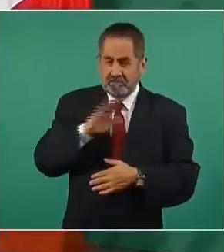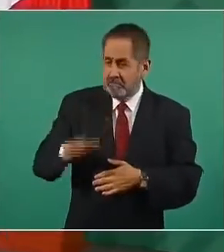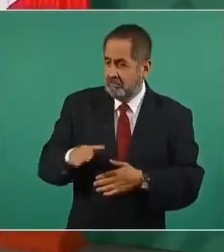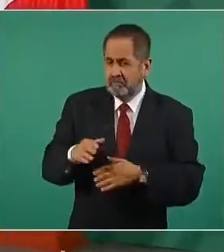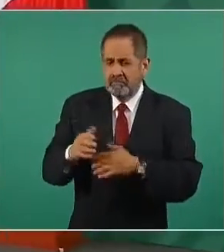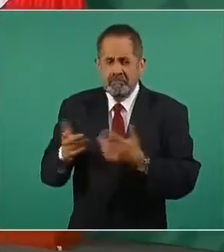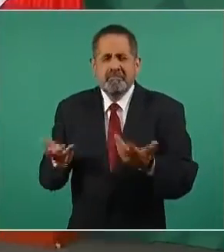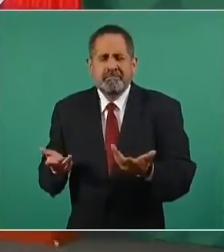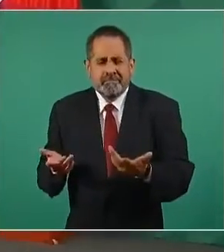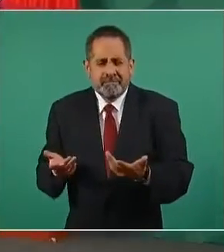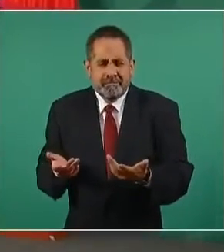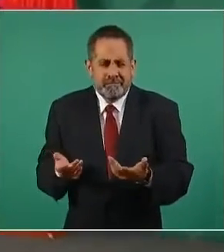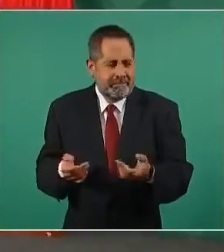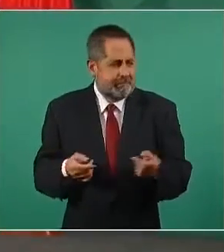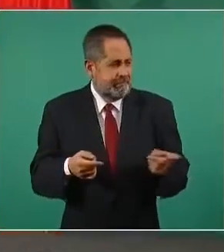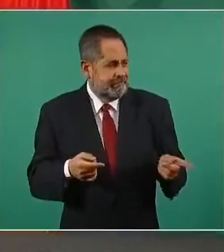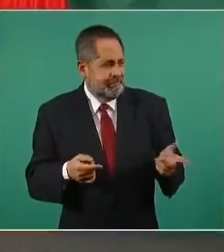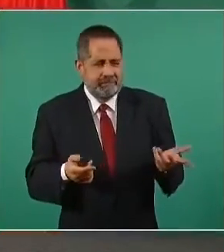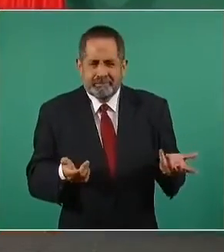Entonces, ¿qué es